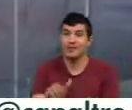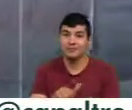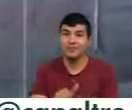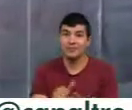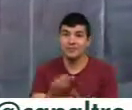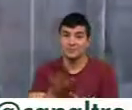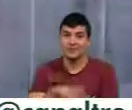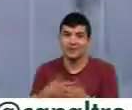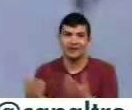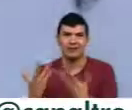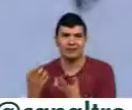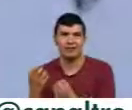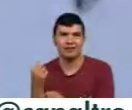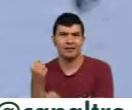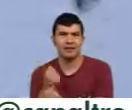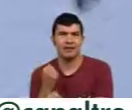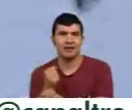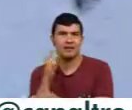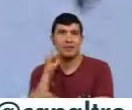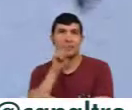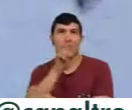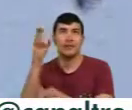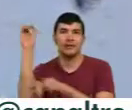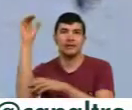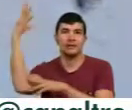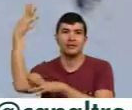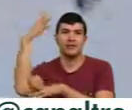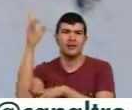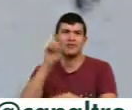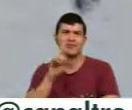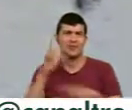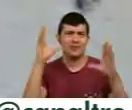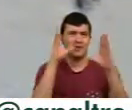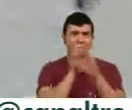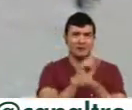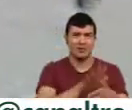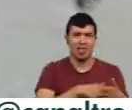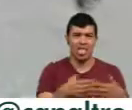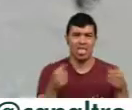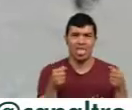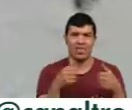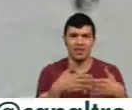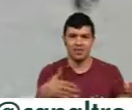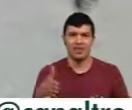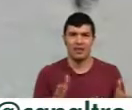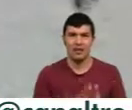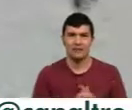quieren trabajar viendo el sol y no la oscuridad de una celda.